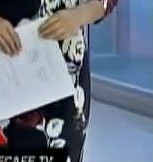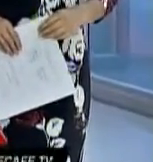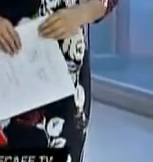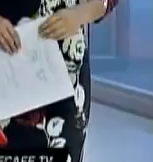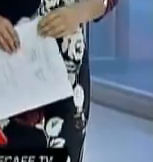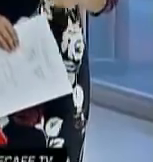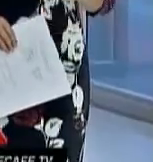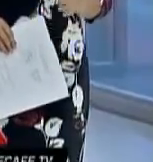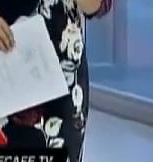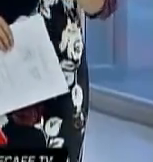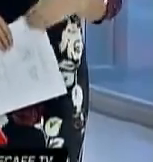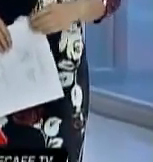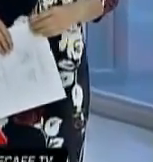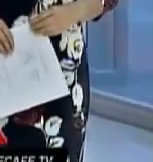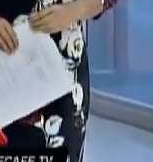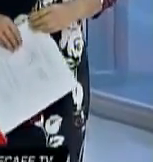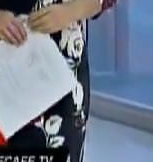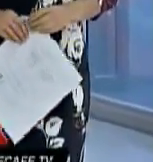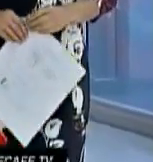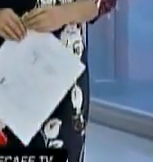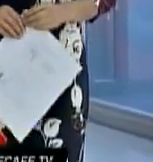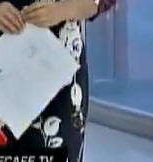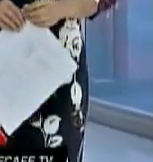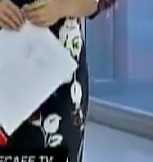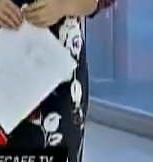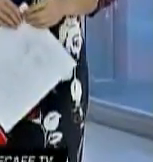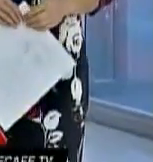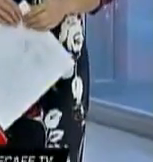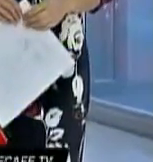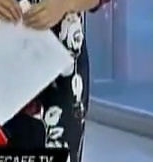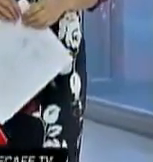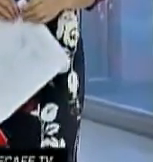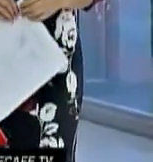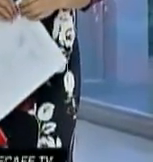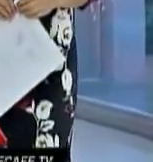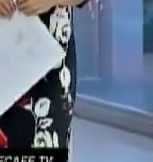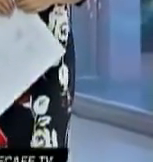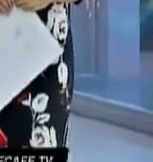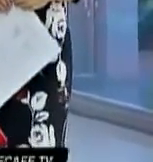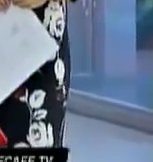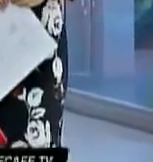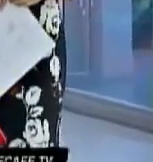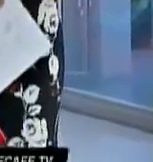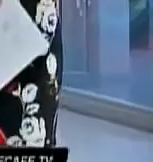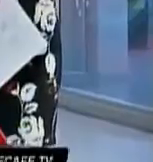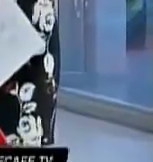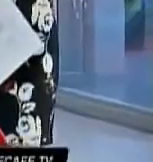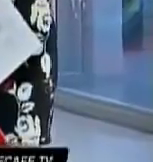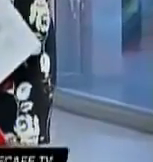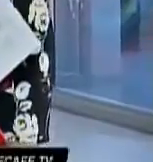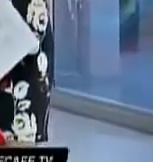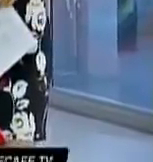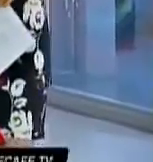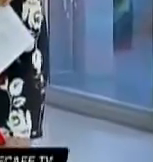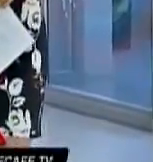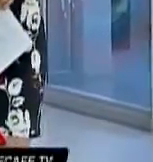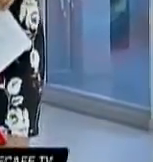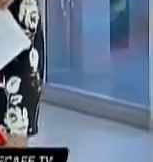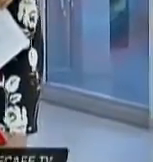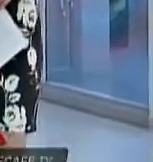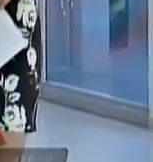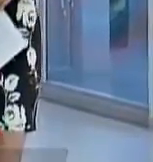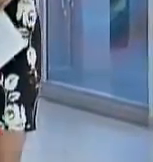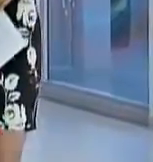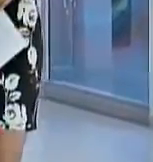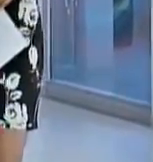En punto de la noche, muy buenas noches, gracias a todos ustedes por acompañarnos en una emisión más de Telecafé Noticias, a esas personas que nos siguen en